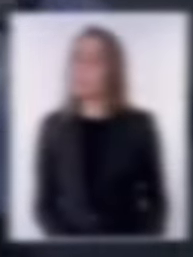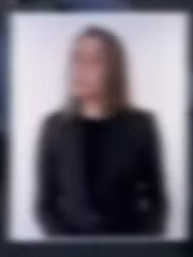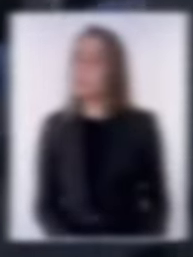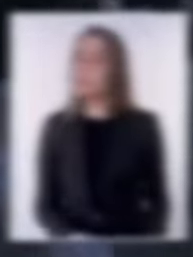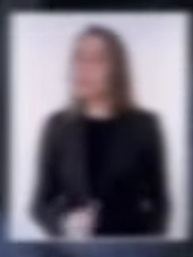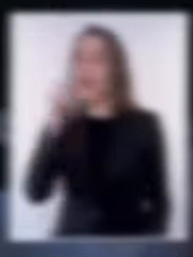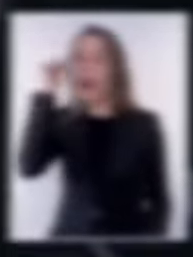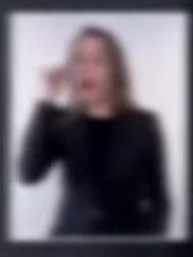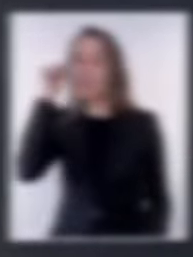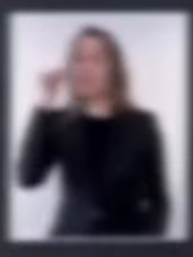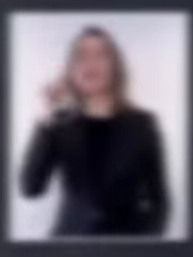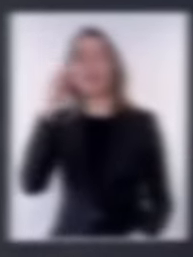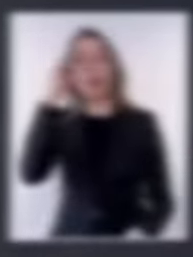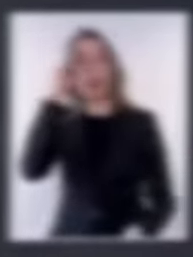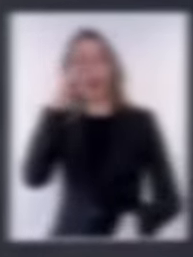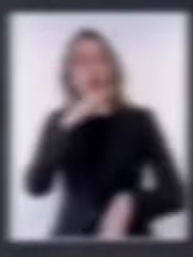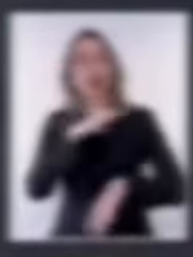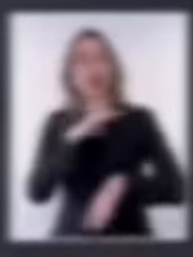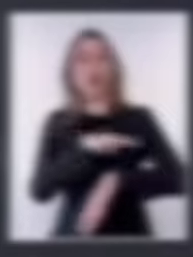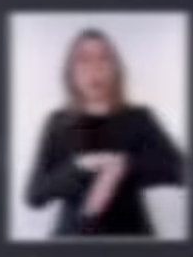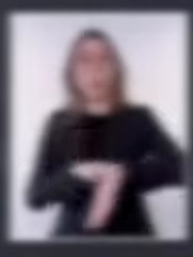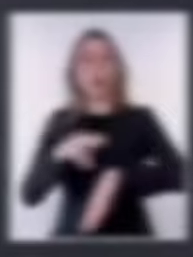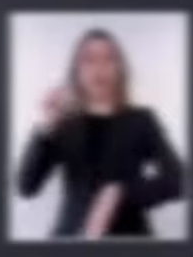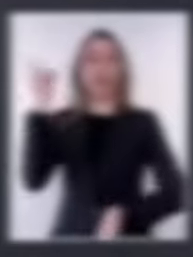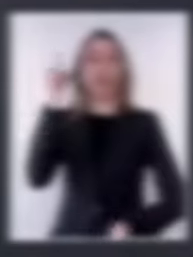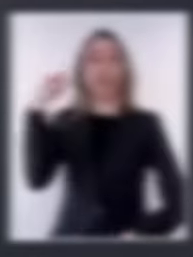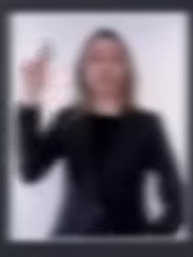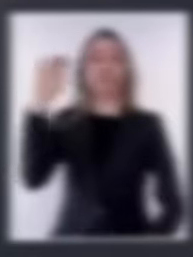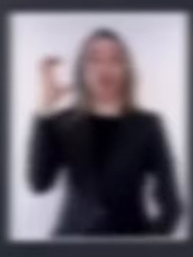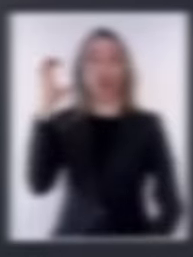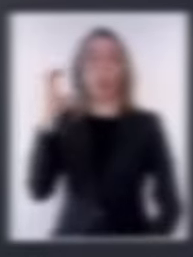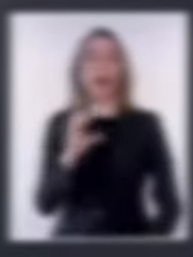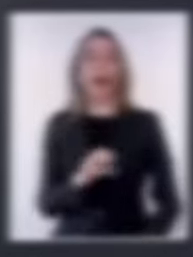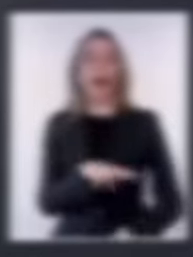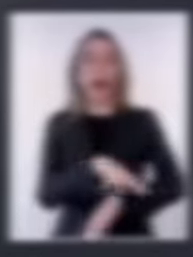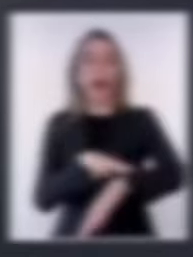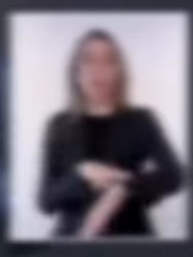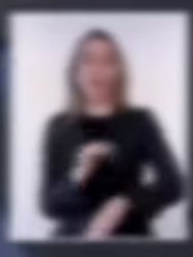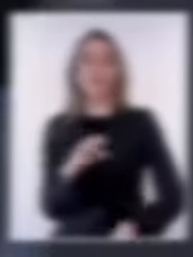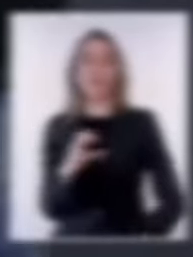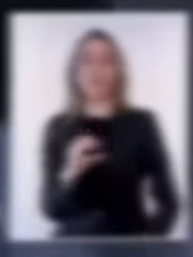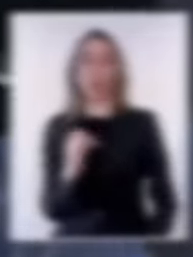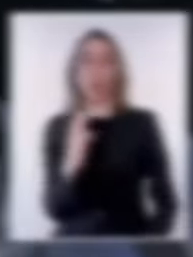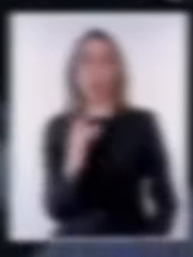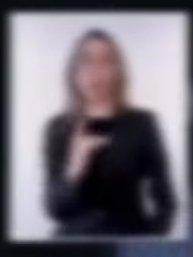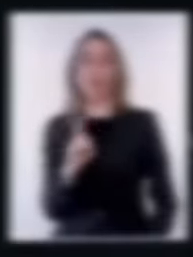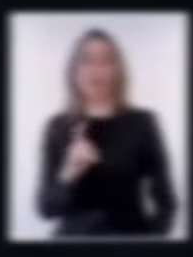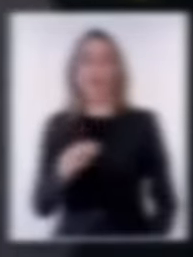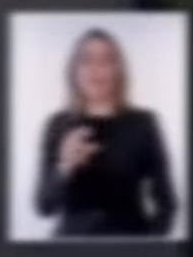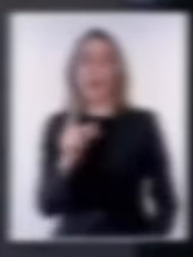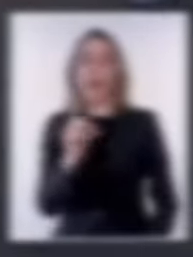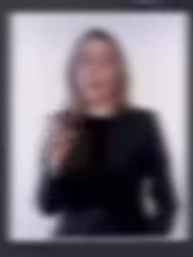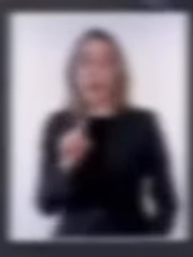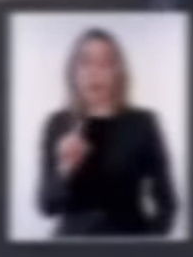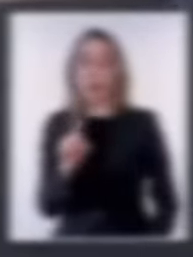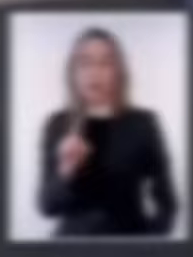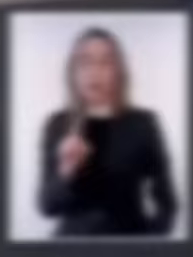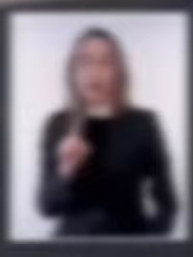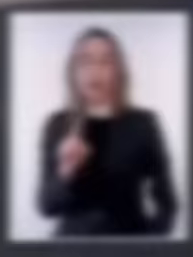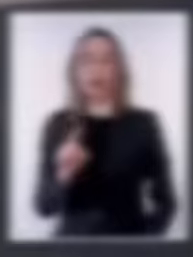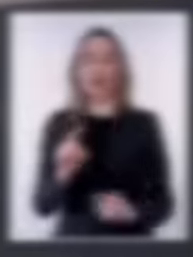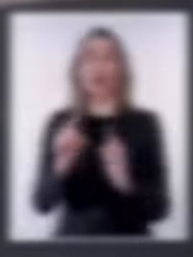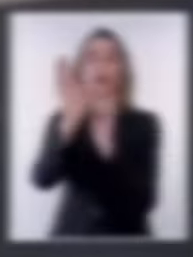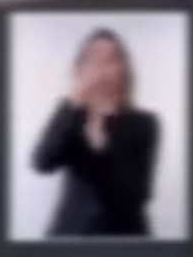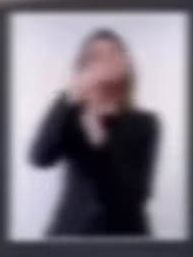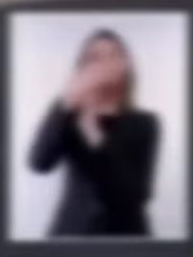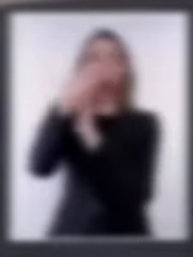Ayer, el comandante de la Armada Nacional de Colombia, almirante Francisco Cubides Granados, impuso al estandarte de